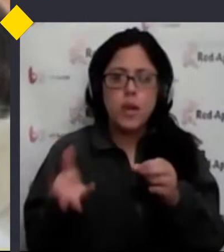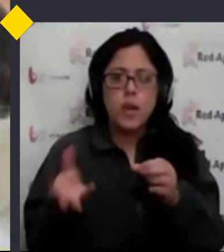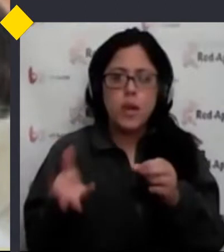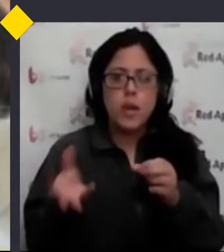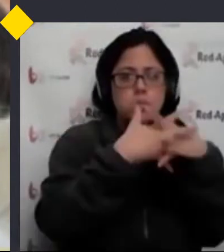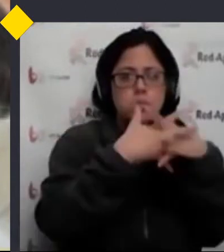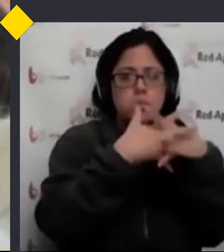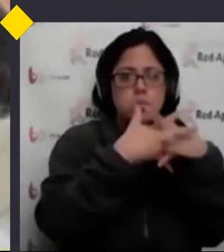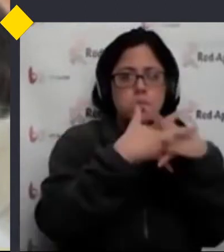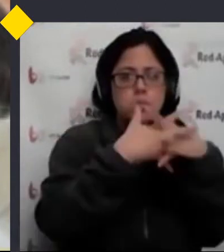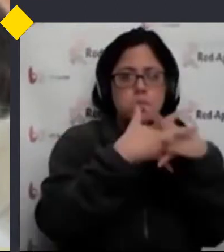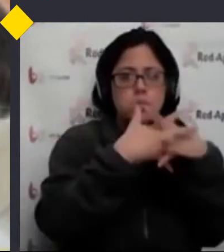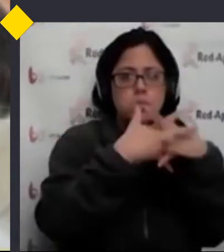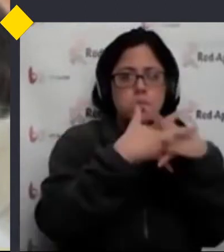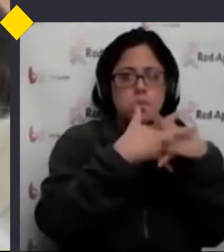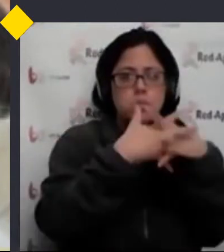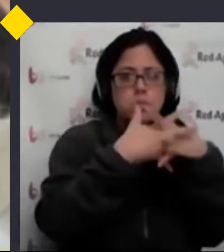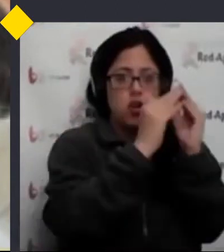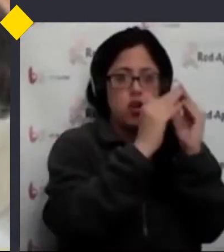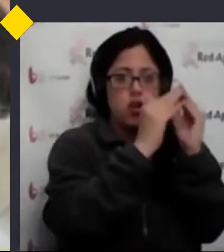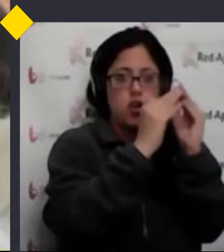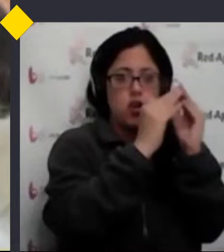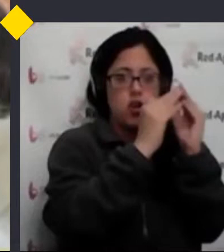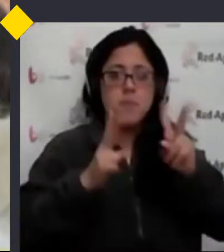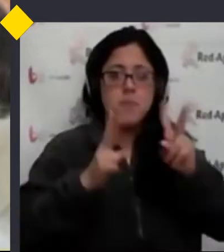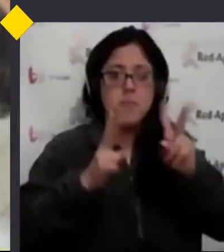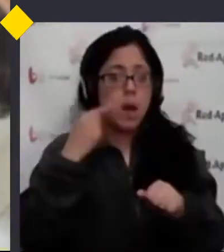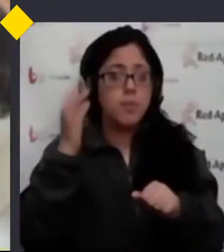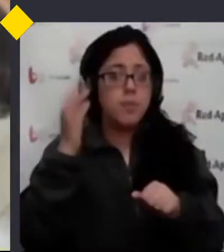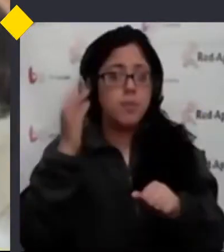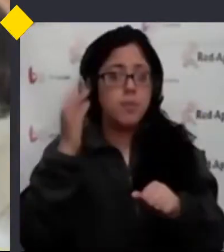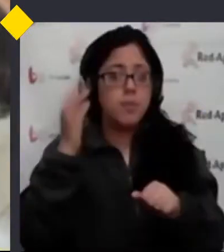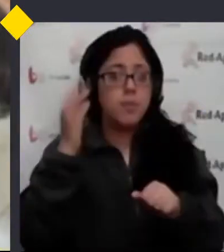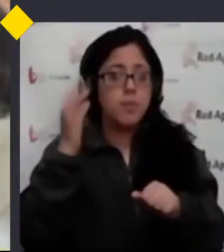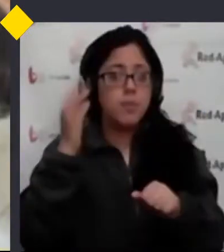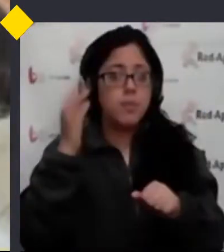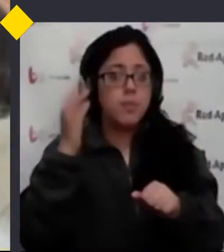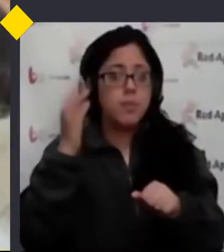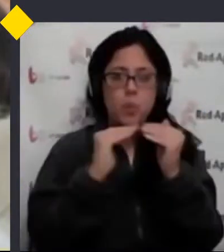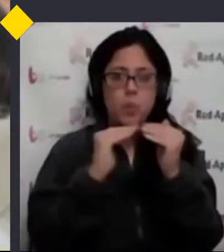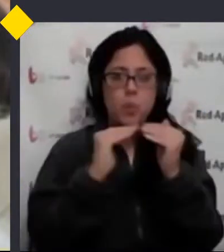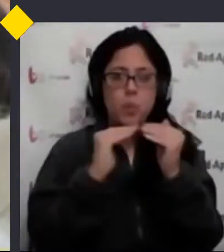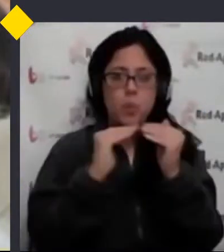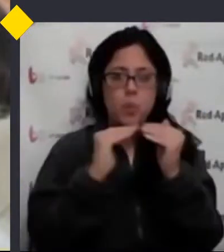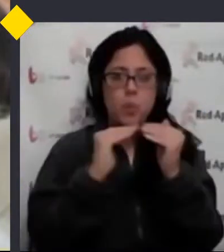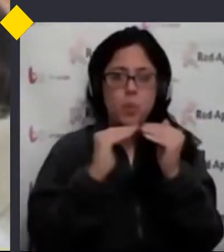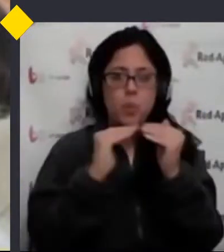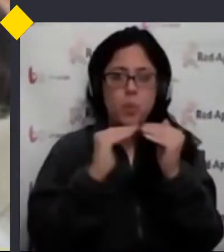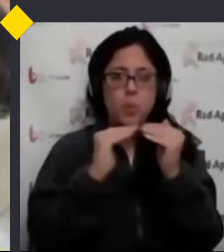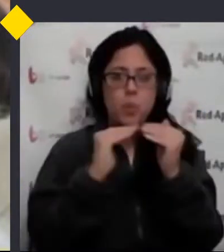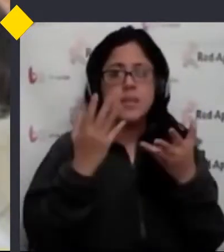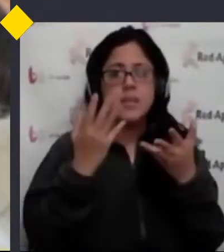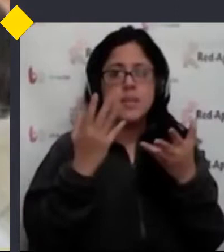cosas. El teletrabajo ha permitido que hombres y mujeres participen por igual, y eso es una gran ganancia,